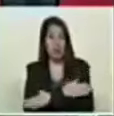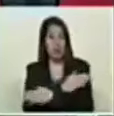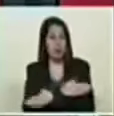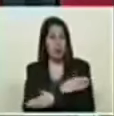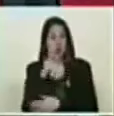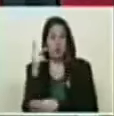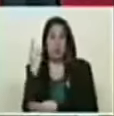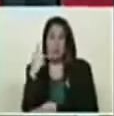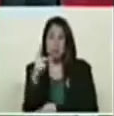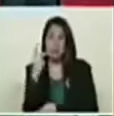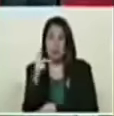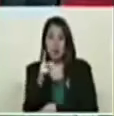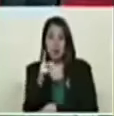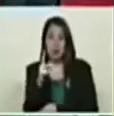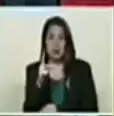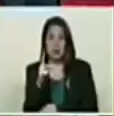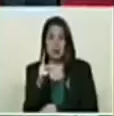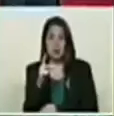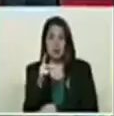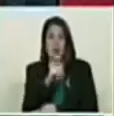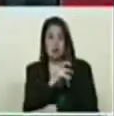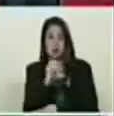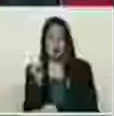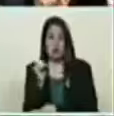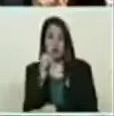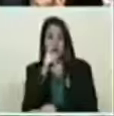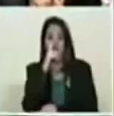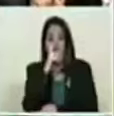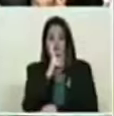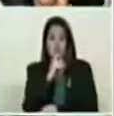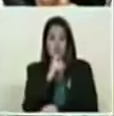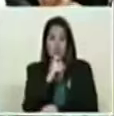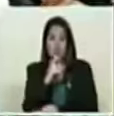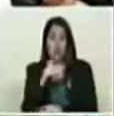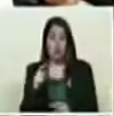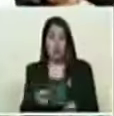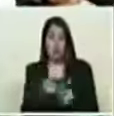patria, 200 años arriba patria.